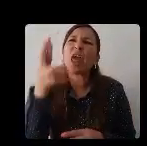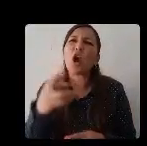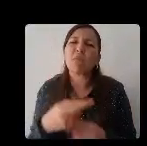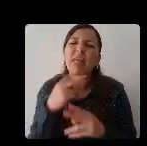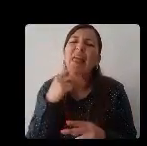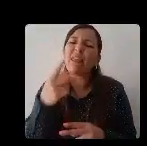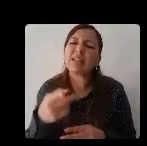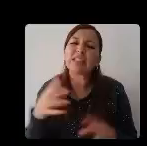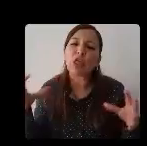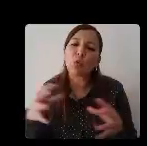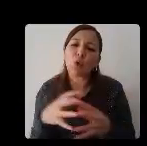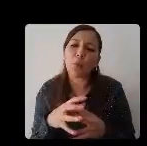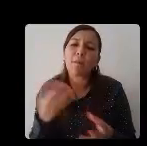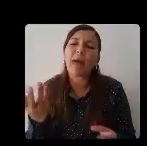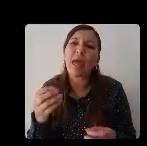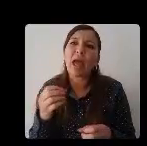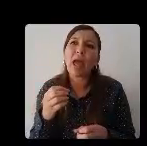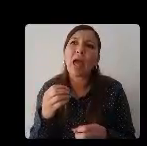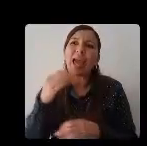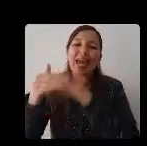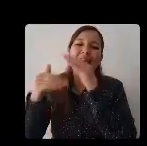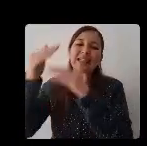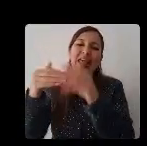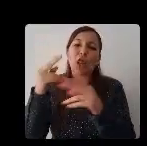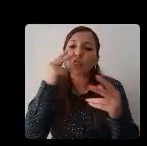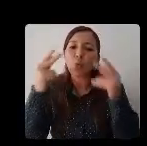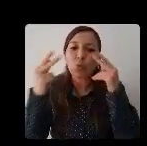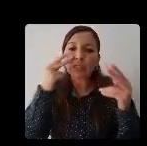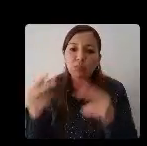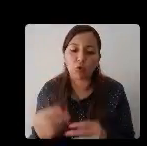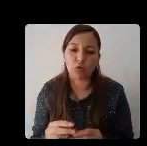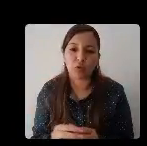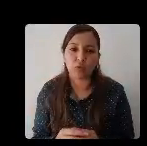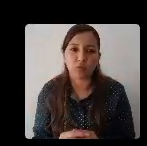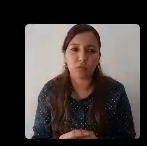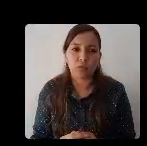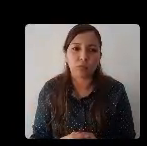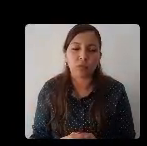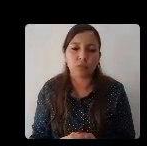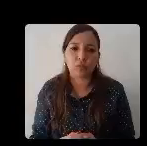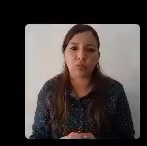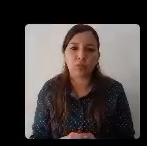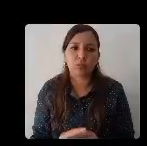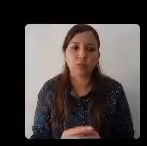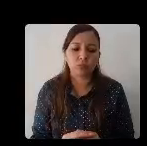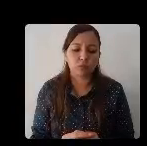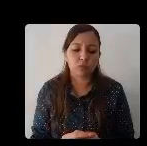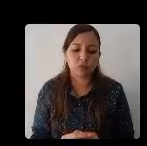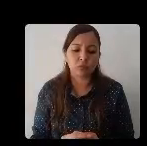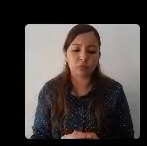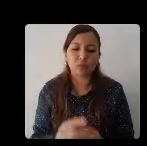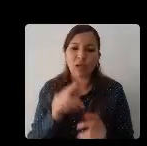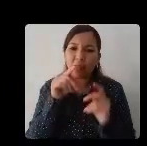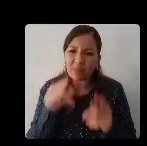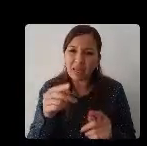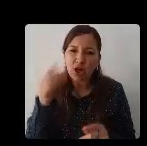un protocolo, hacer su plan COVID para poder reactivar, ¿no? Porque hay muchos que se dan los machazos, que no, no me va a